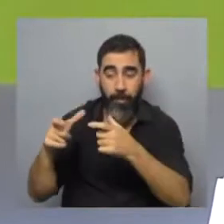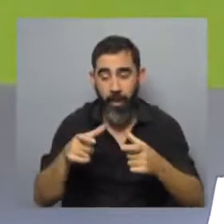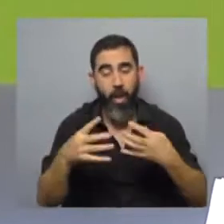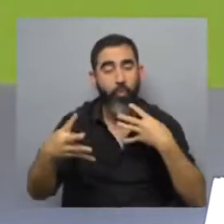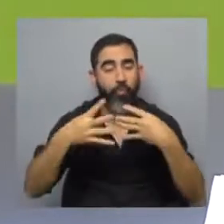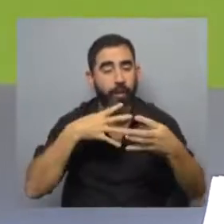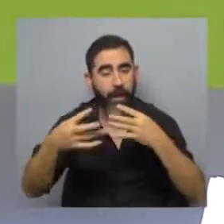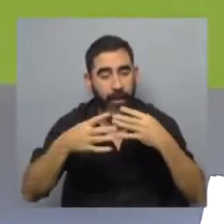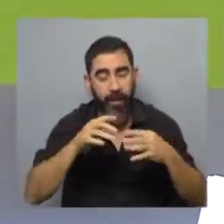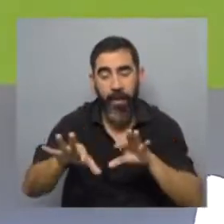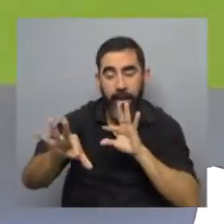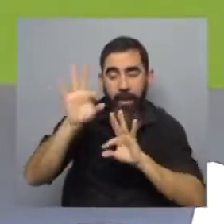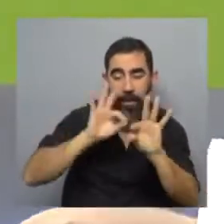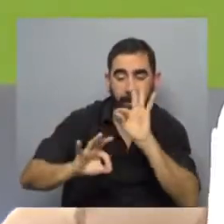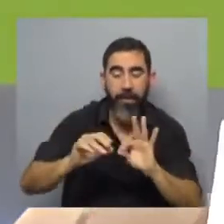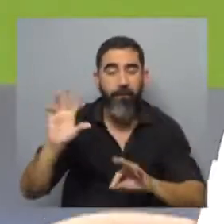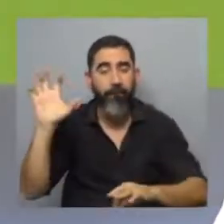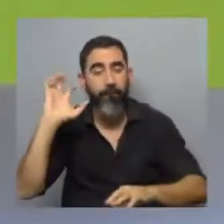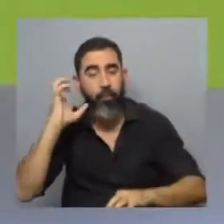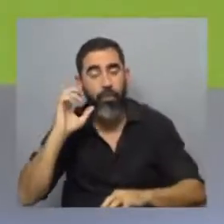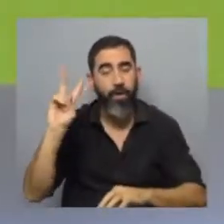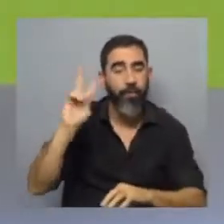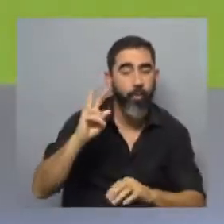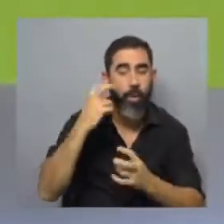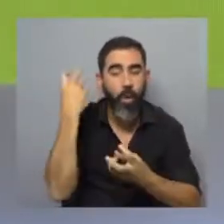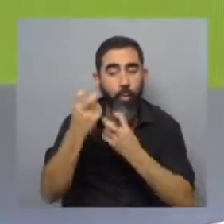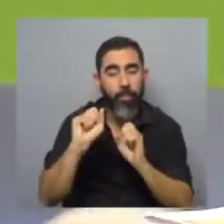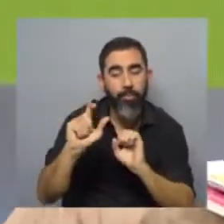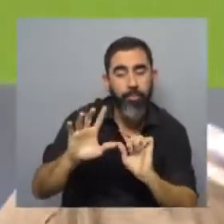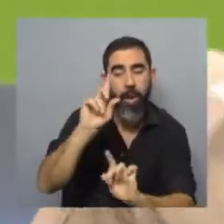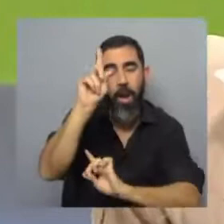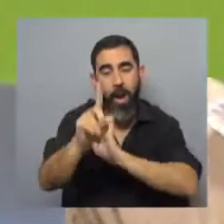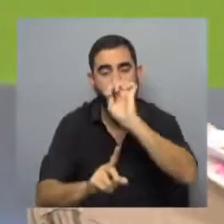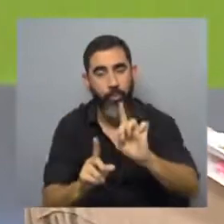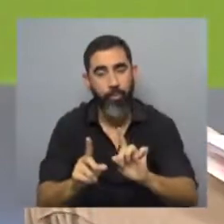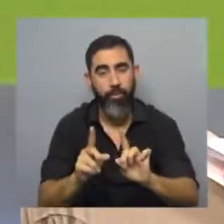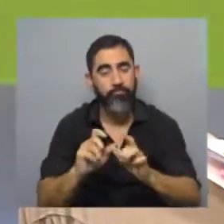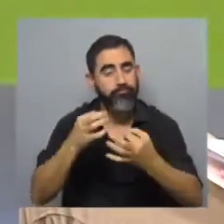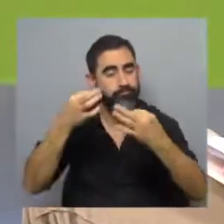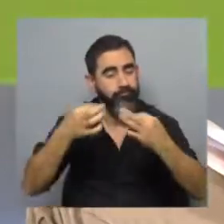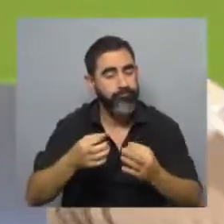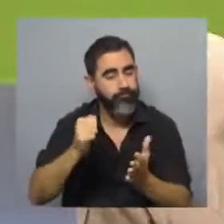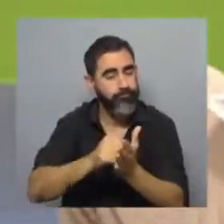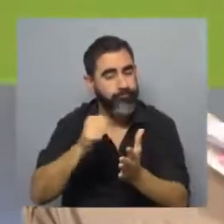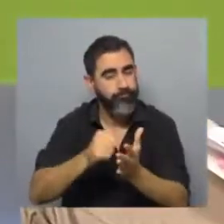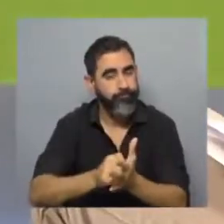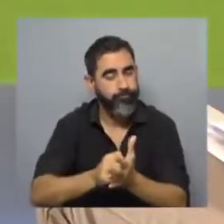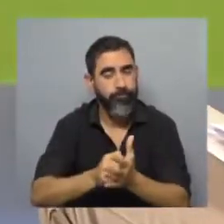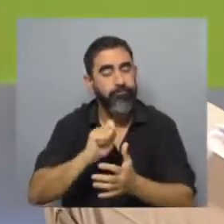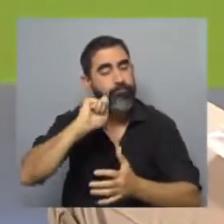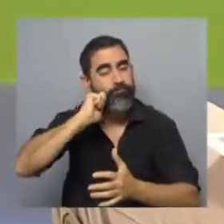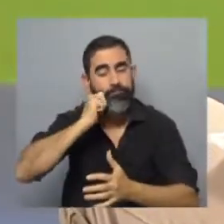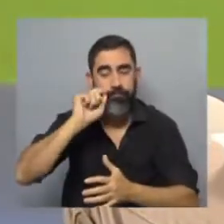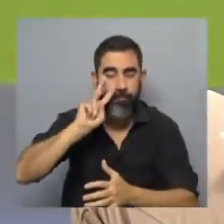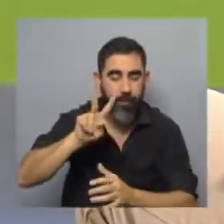feria y elige verduras y frutas, generalmente busca determinadas características, que sea firme, que sea apetecible